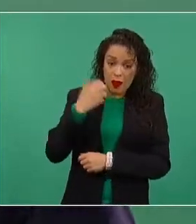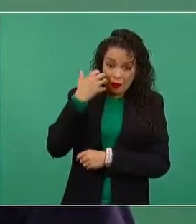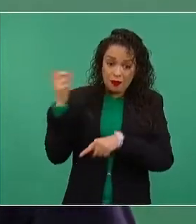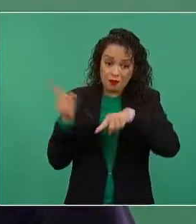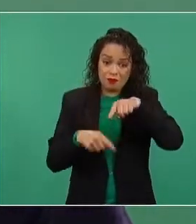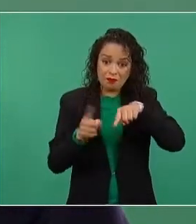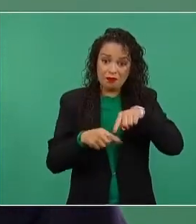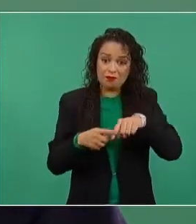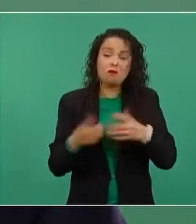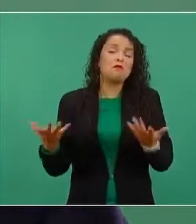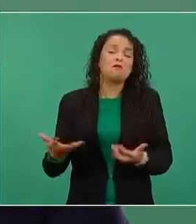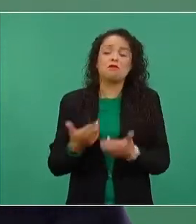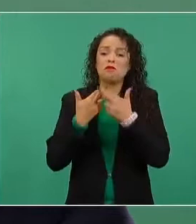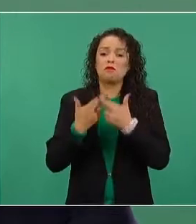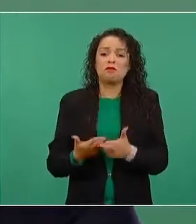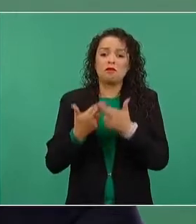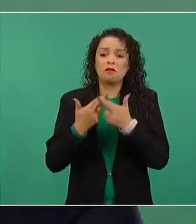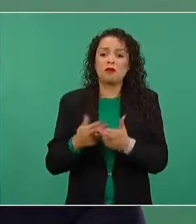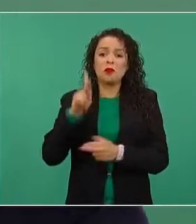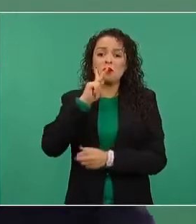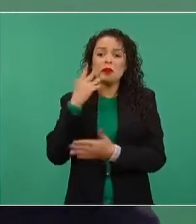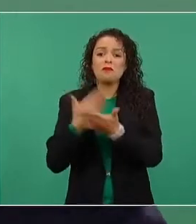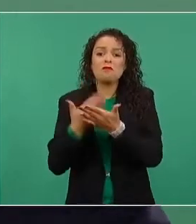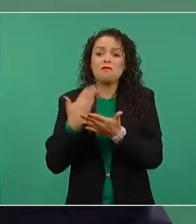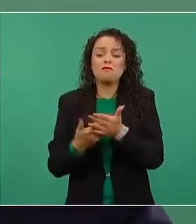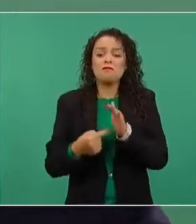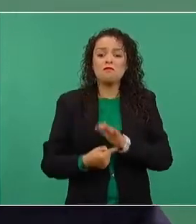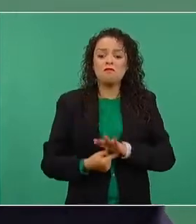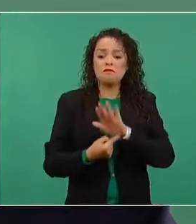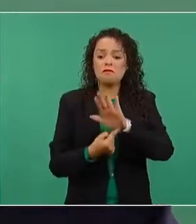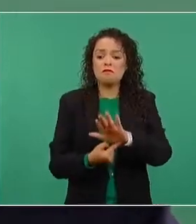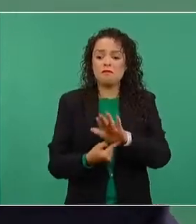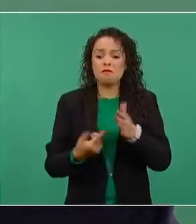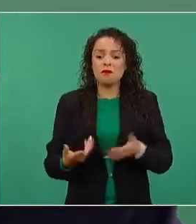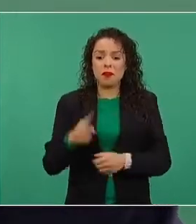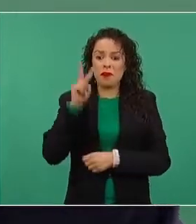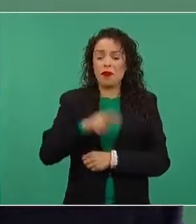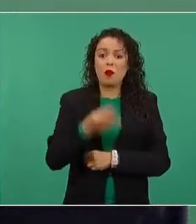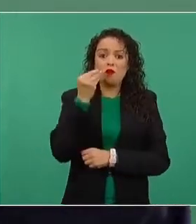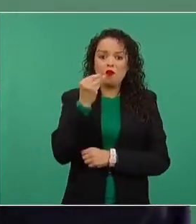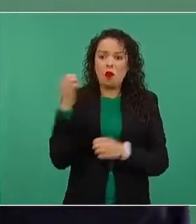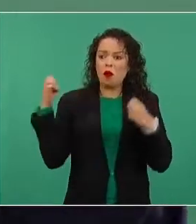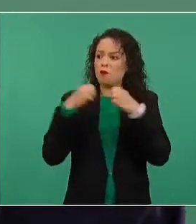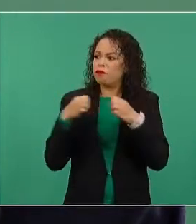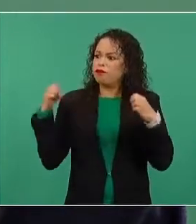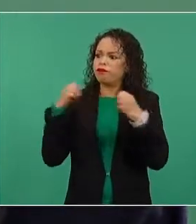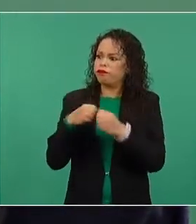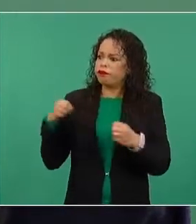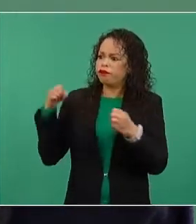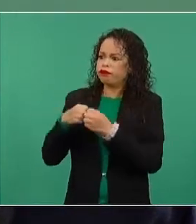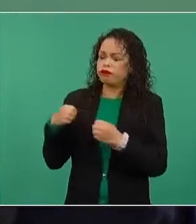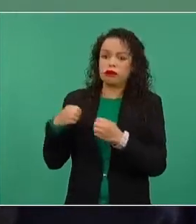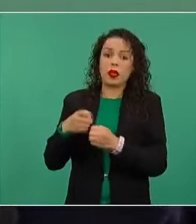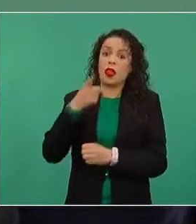tendríamos elementos, porque engañaron de que iban a invertir.